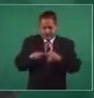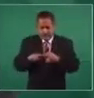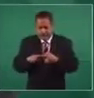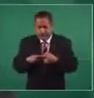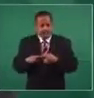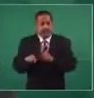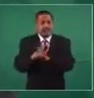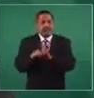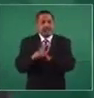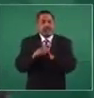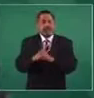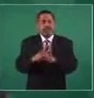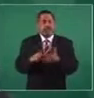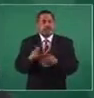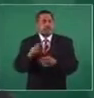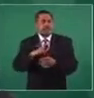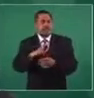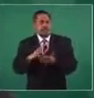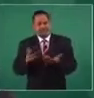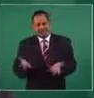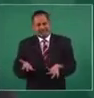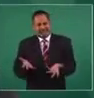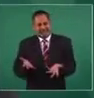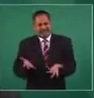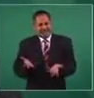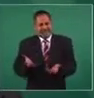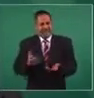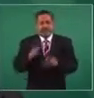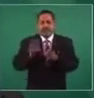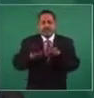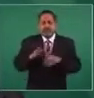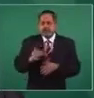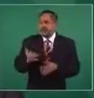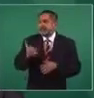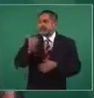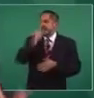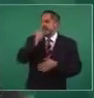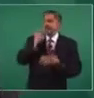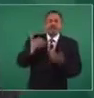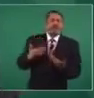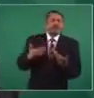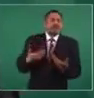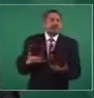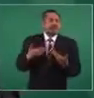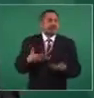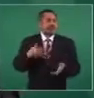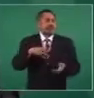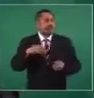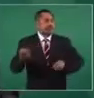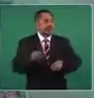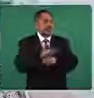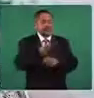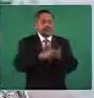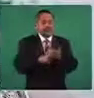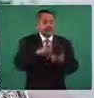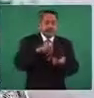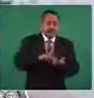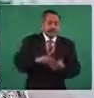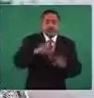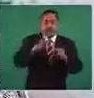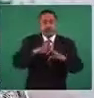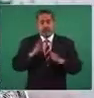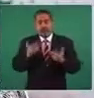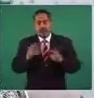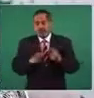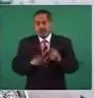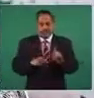negativa. Y el resultado negativo de la prueba te puede dar una confianza falsamente sustentada de que no tienes la